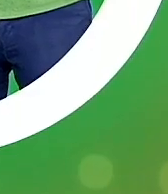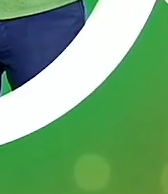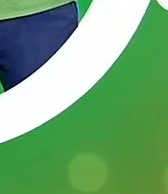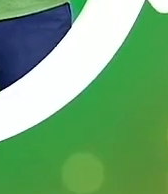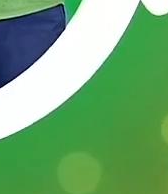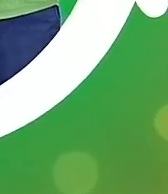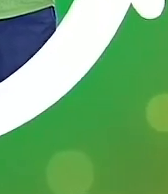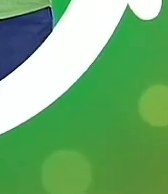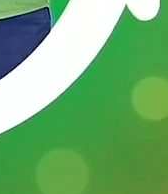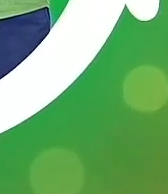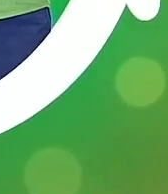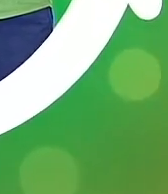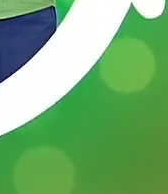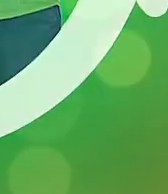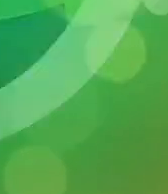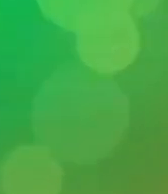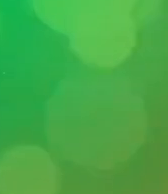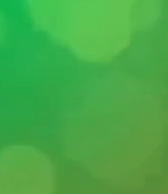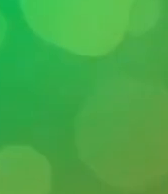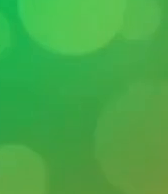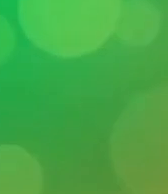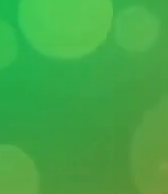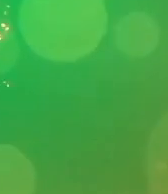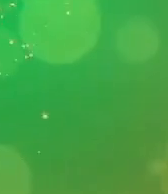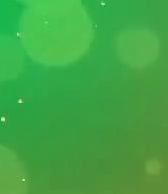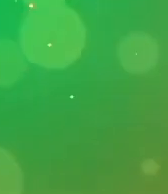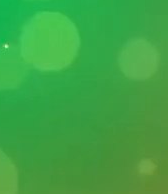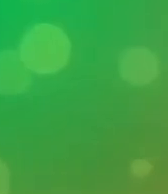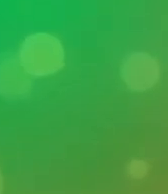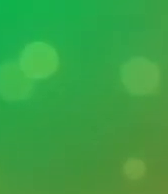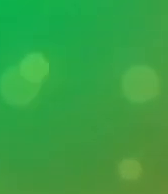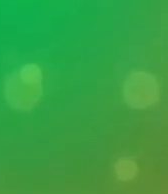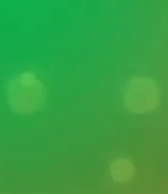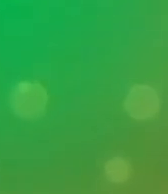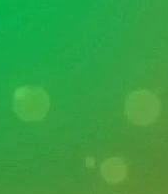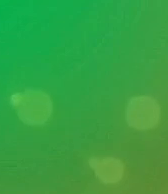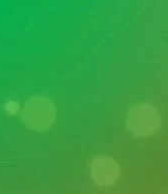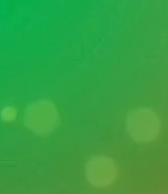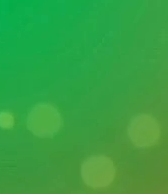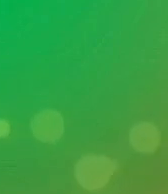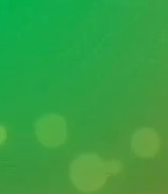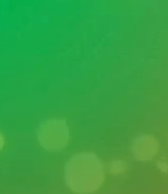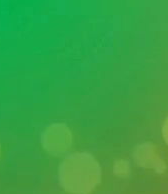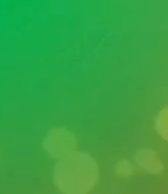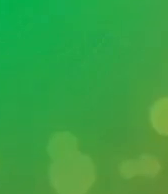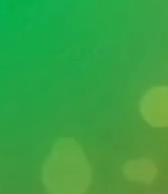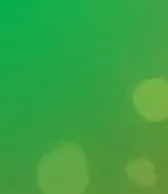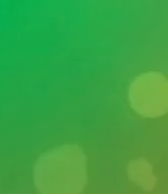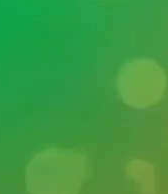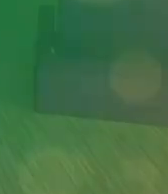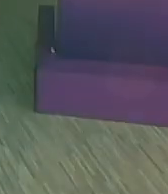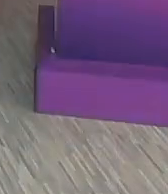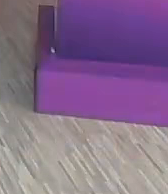Mucha suerte tendré. Bienvenidos al sorteo Loto. ¡Loto! ¡Te cambia la vida!